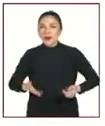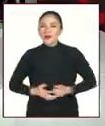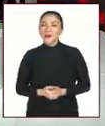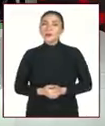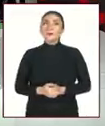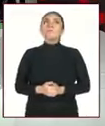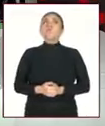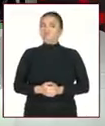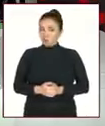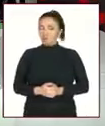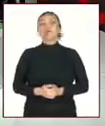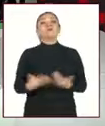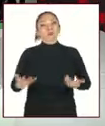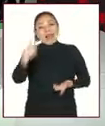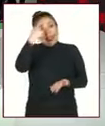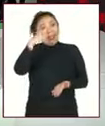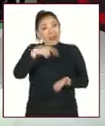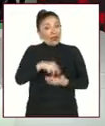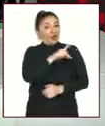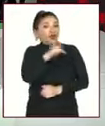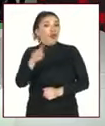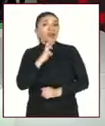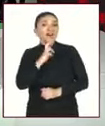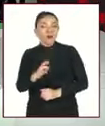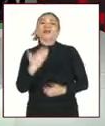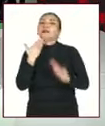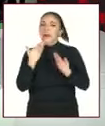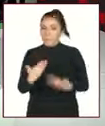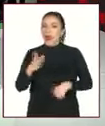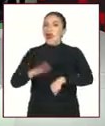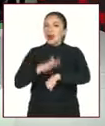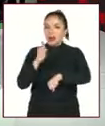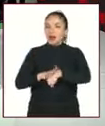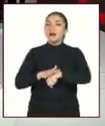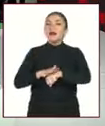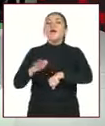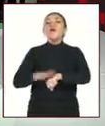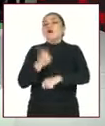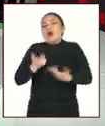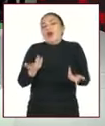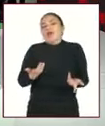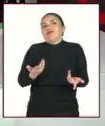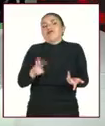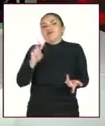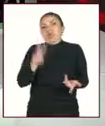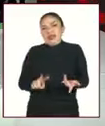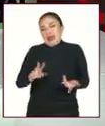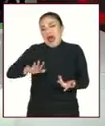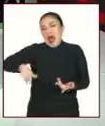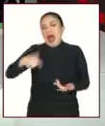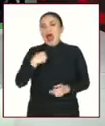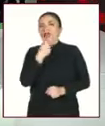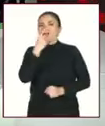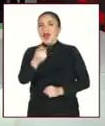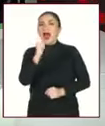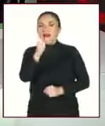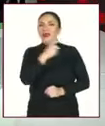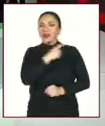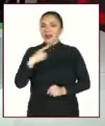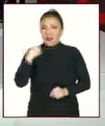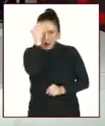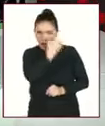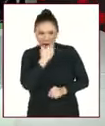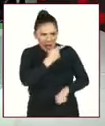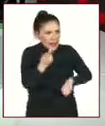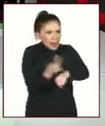Ok, creo que todas las respuestas son buenas porque obviamente ya hablamos de que hay que evaluar la